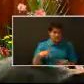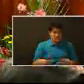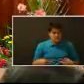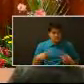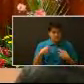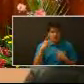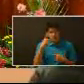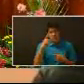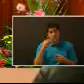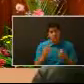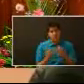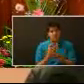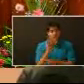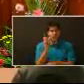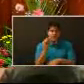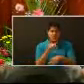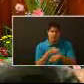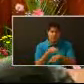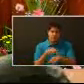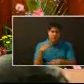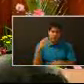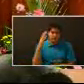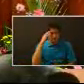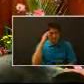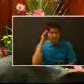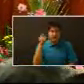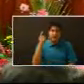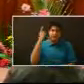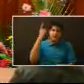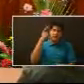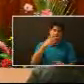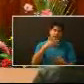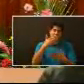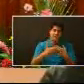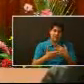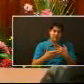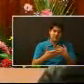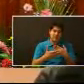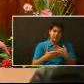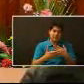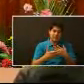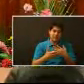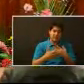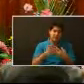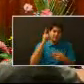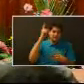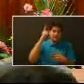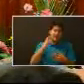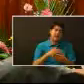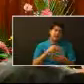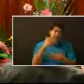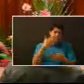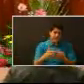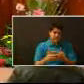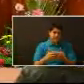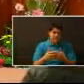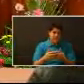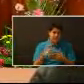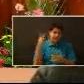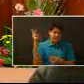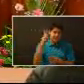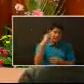nueva etapa. Sabiendo que Él va adelante, que Él va adelante, ganando